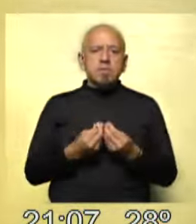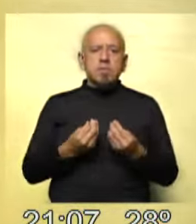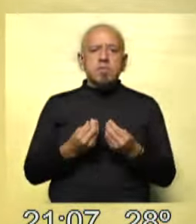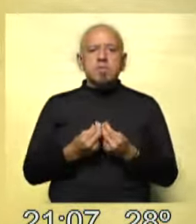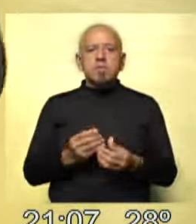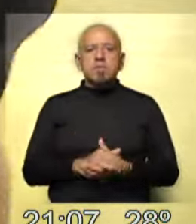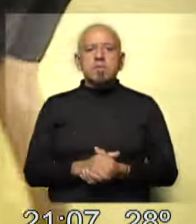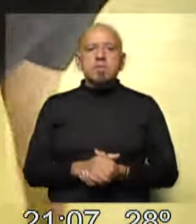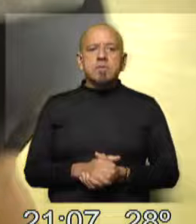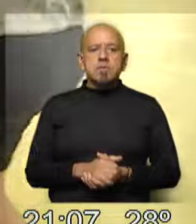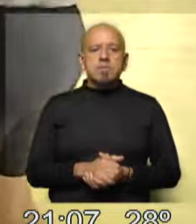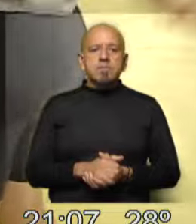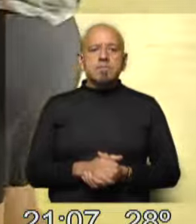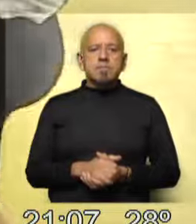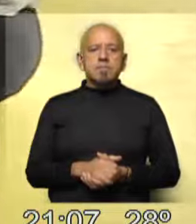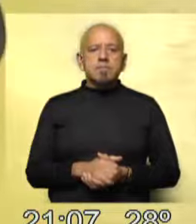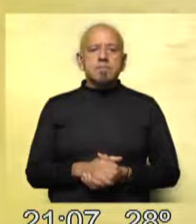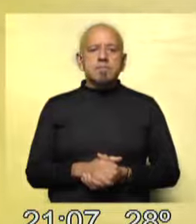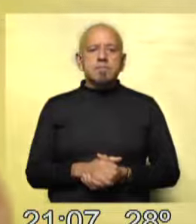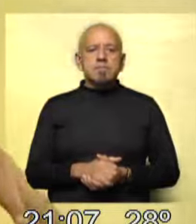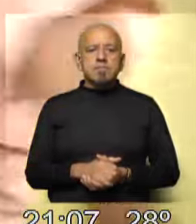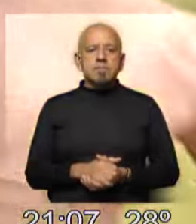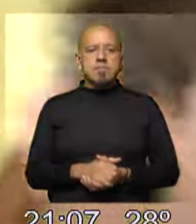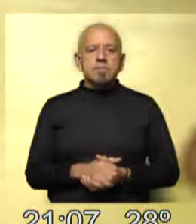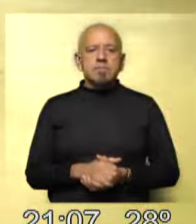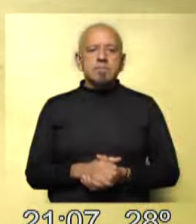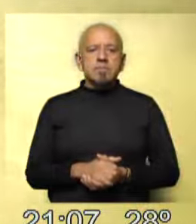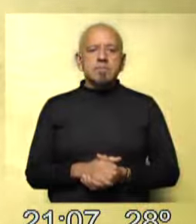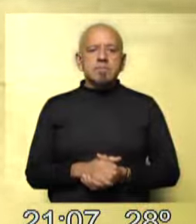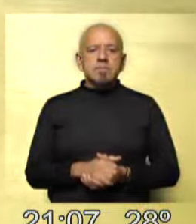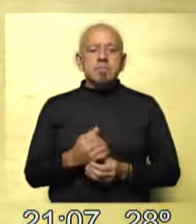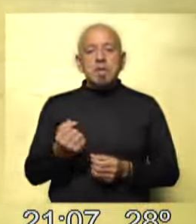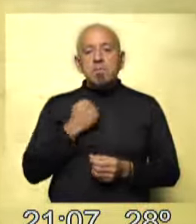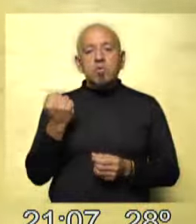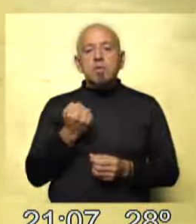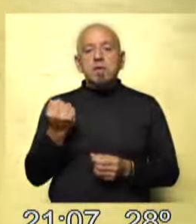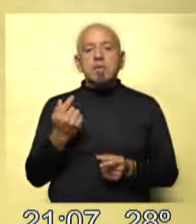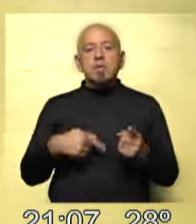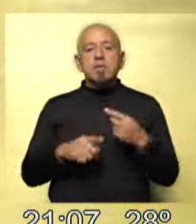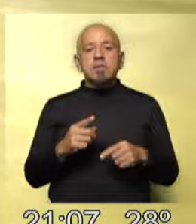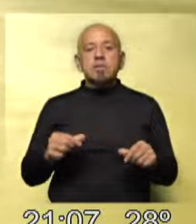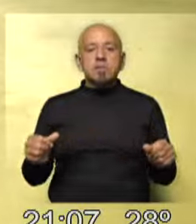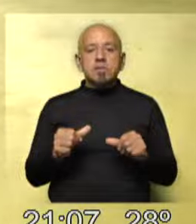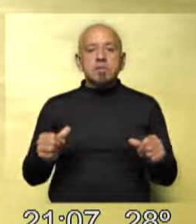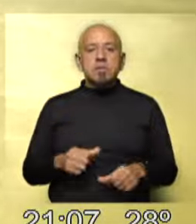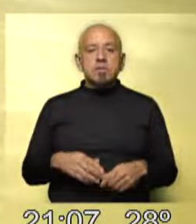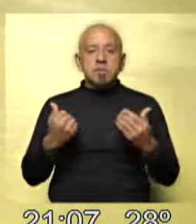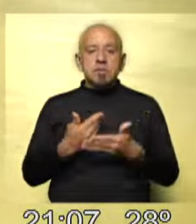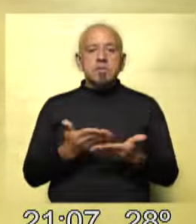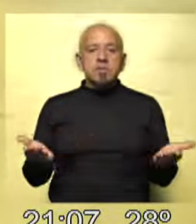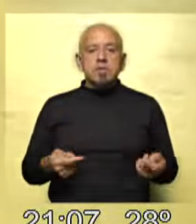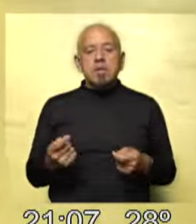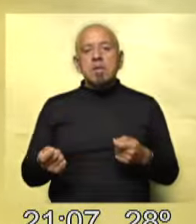verdad eh es una maravilla No sé no me queda más que decir eso eso es re importante lo que vos decís no lo que hace mover este a los